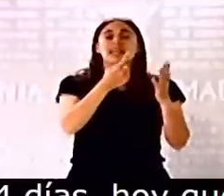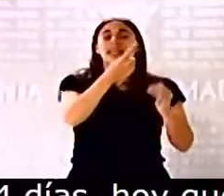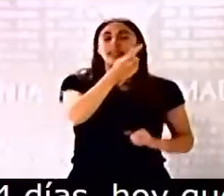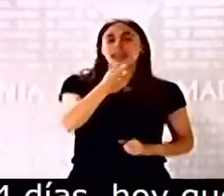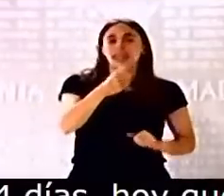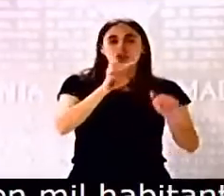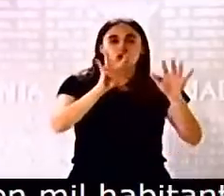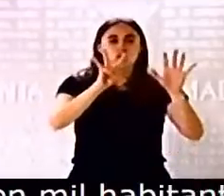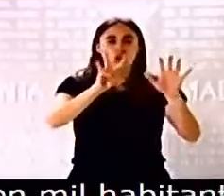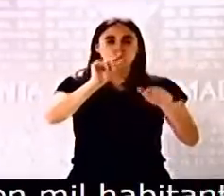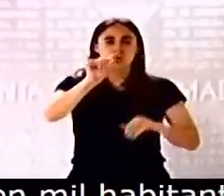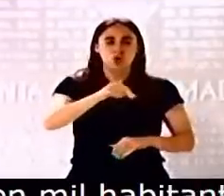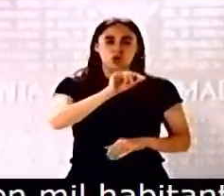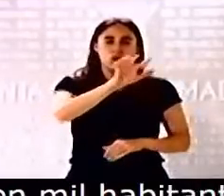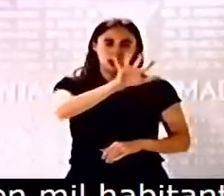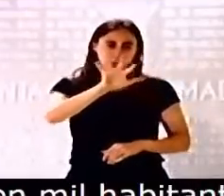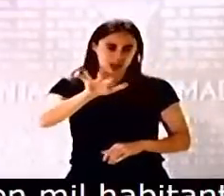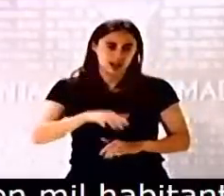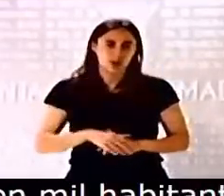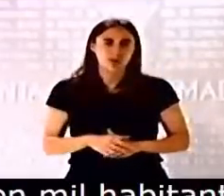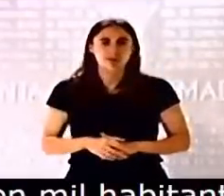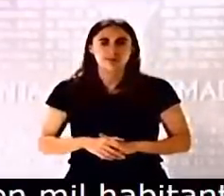108,55 a los 7 días.